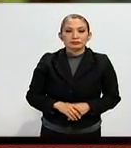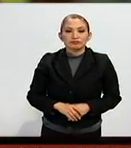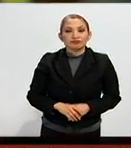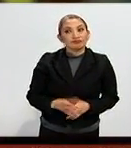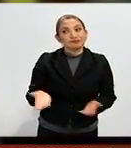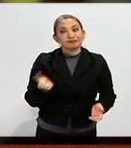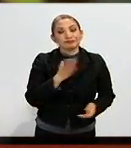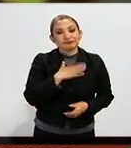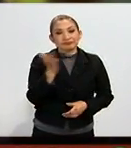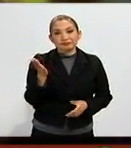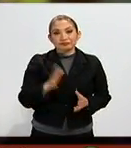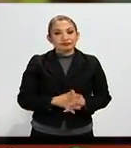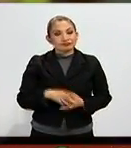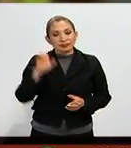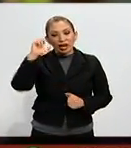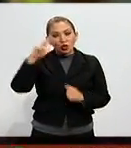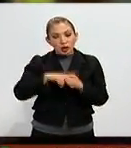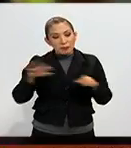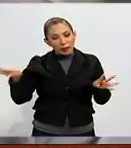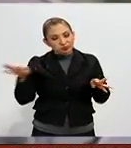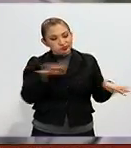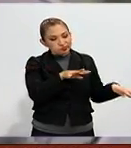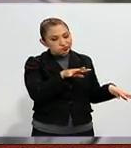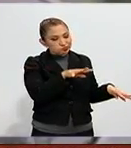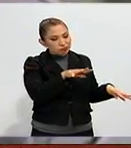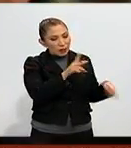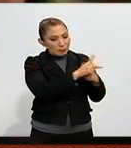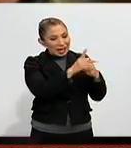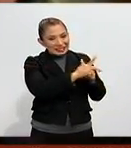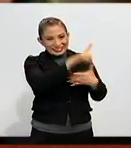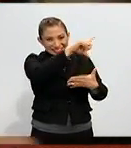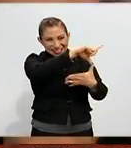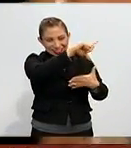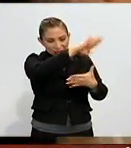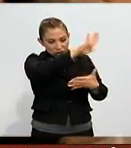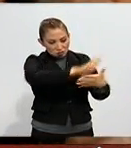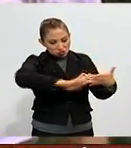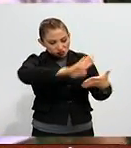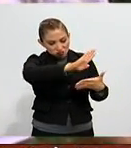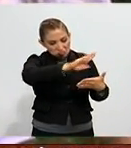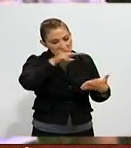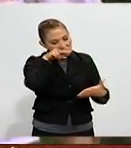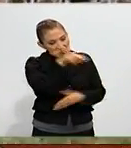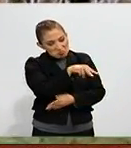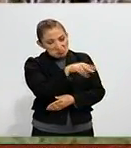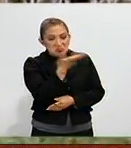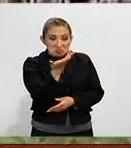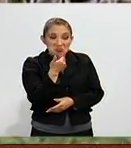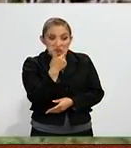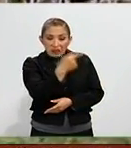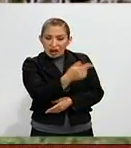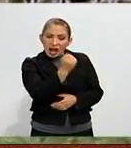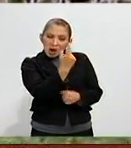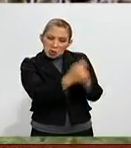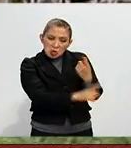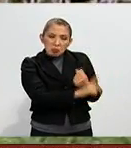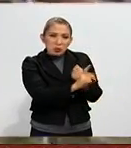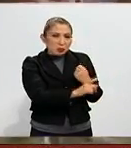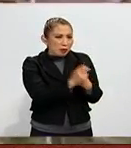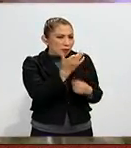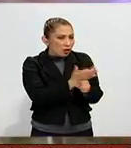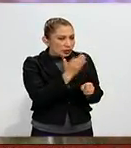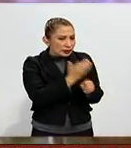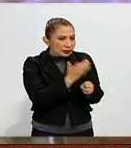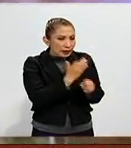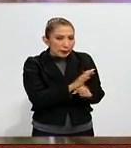Bueno, Europa ve a los países latinoamericanos también con algunos problemas en estos